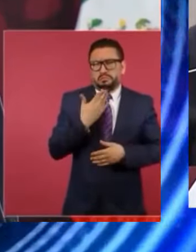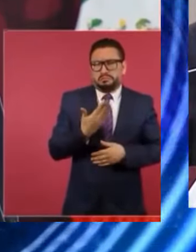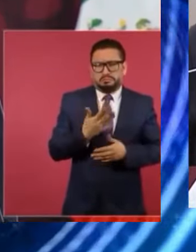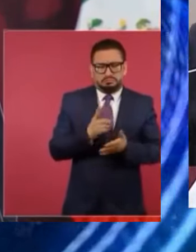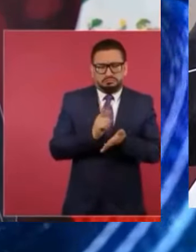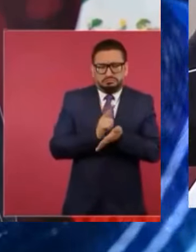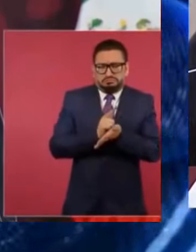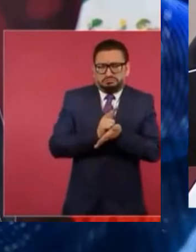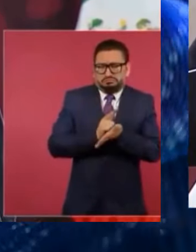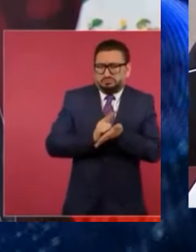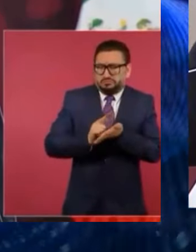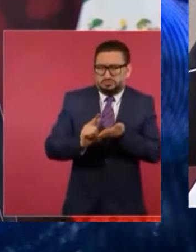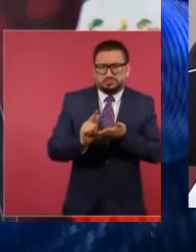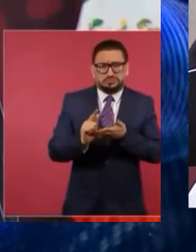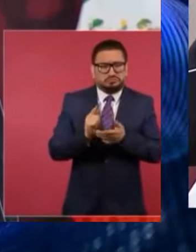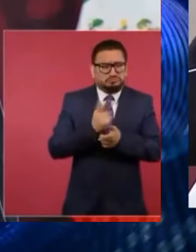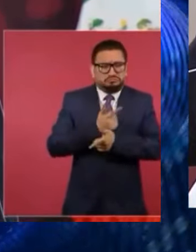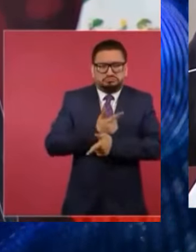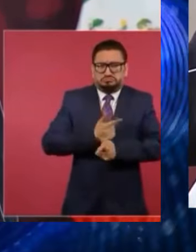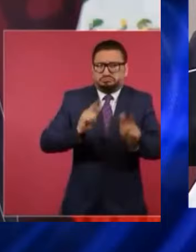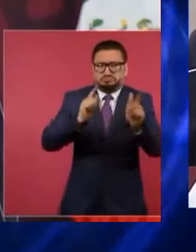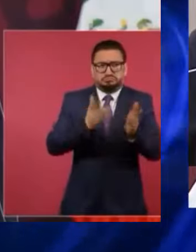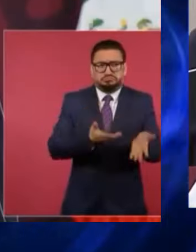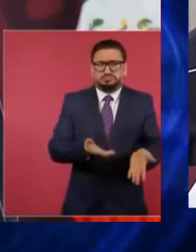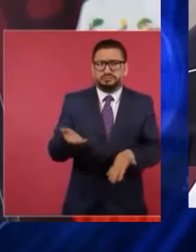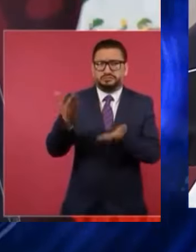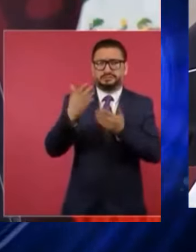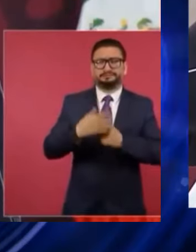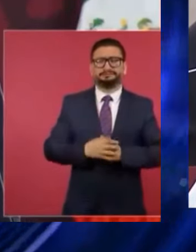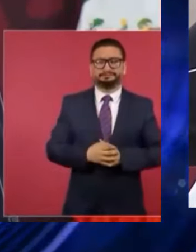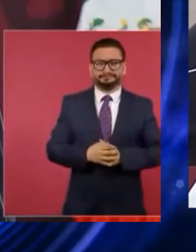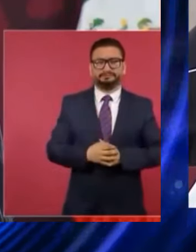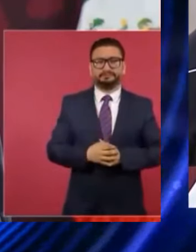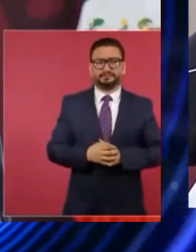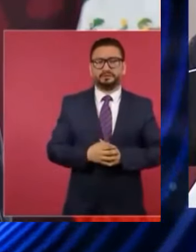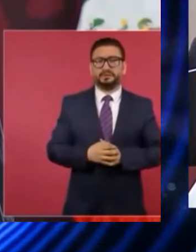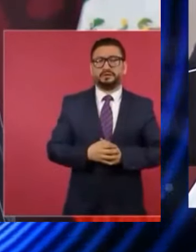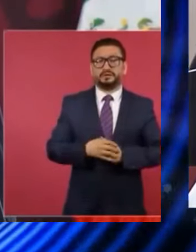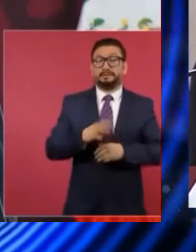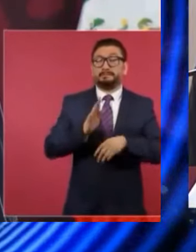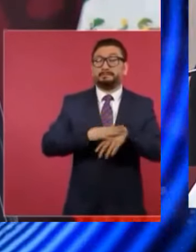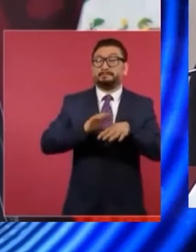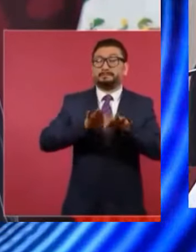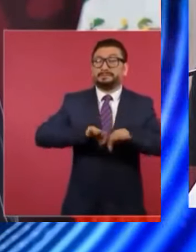limpias, libres y sobre todo pacíficas.